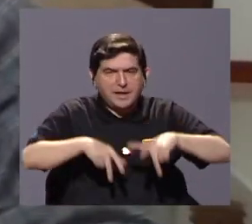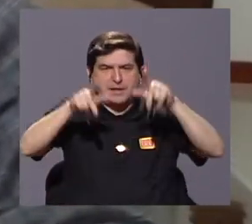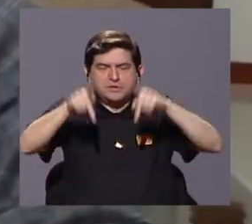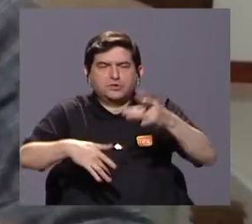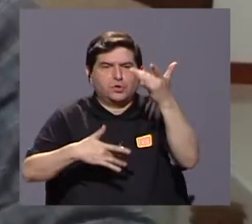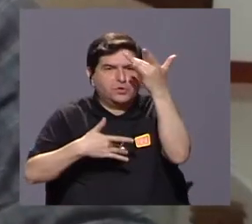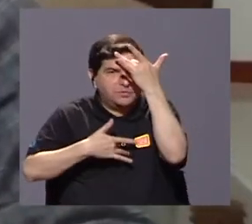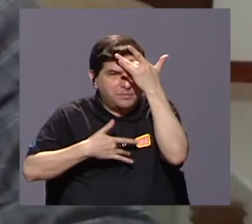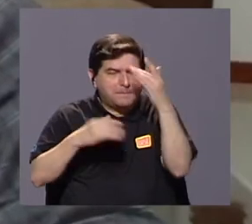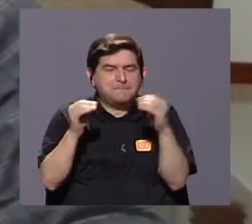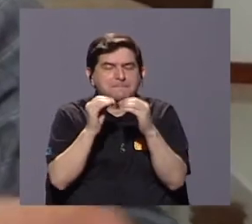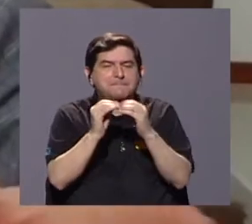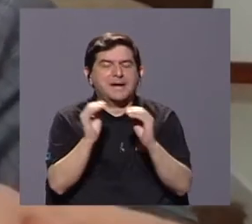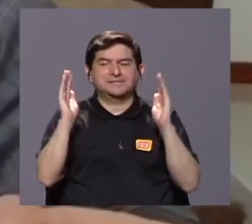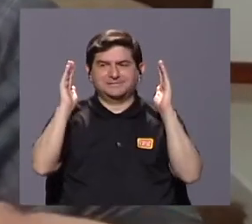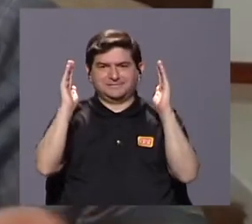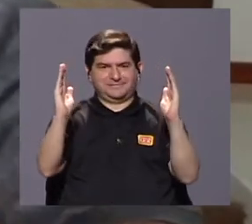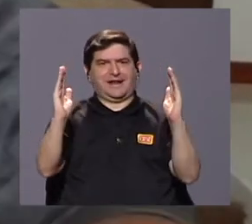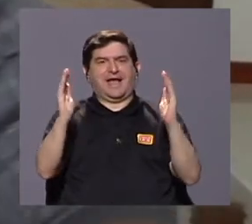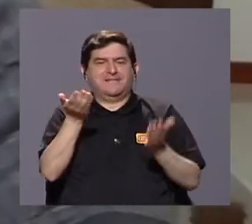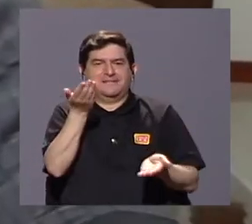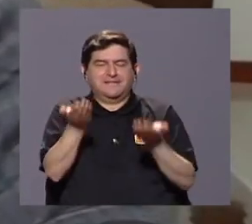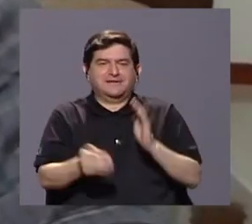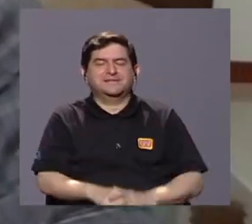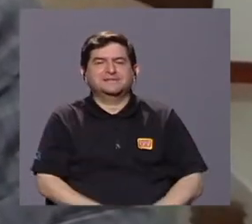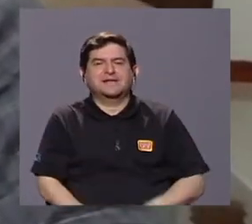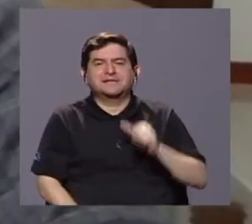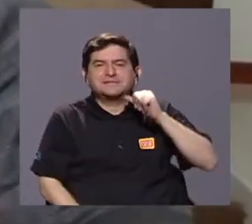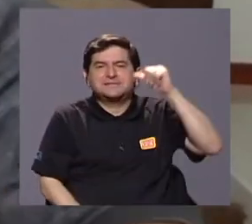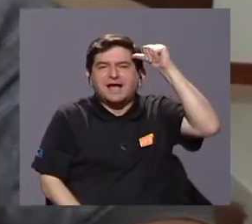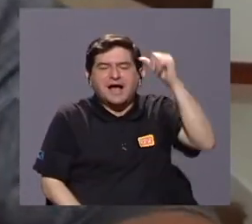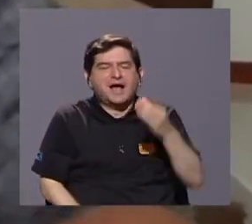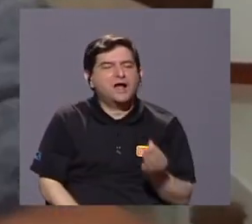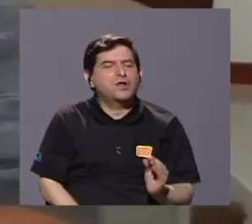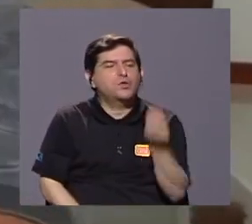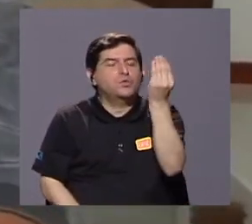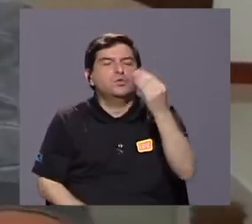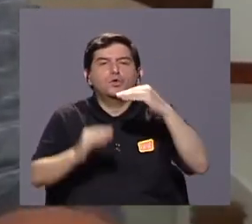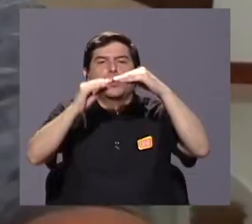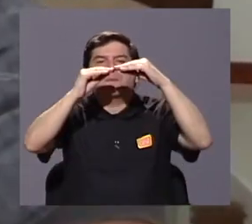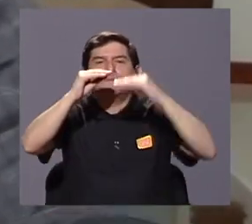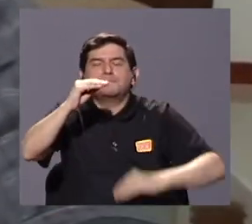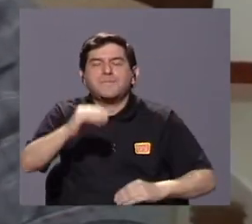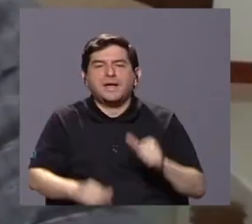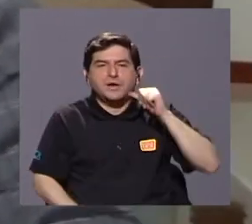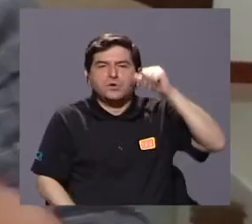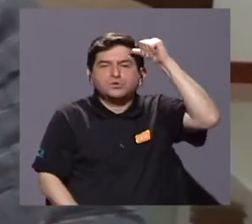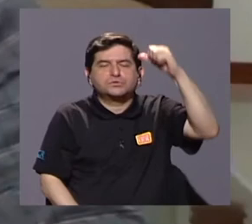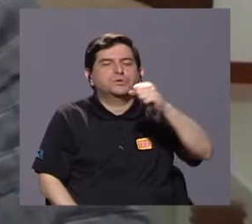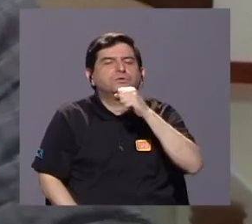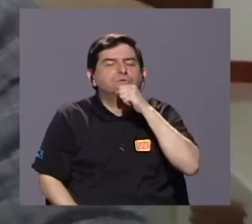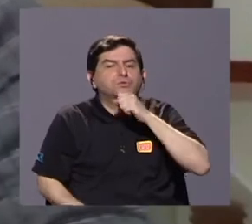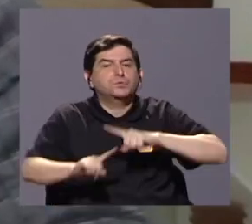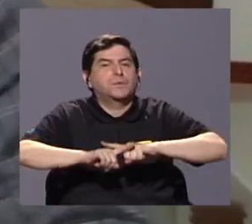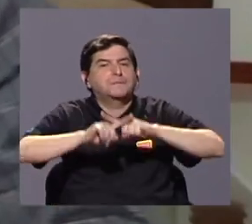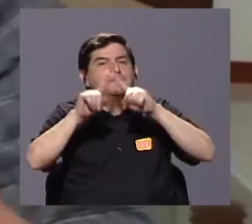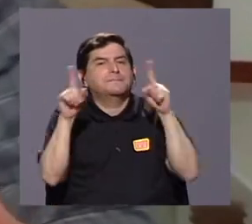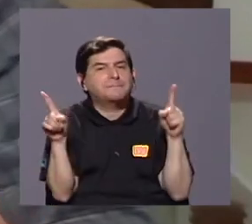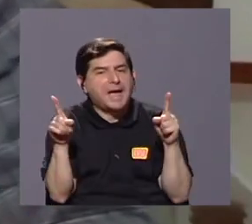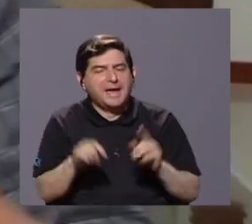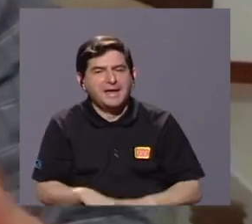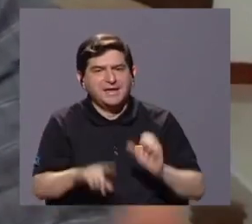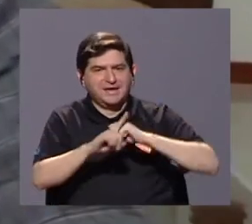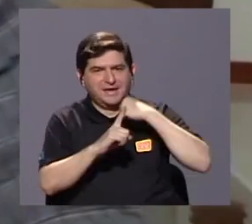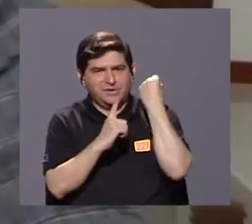personas enfermas es más grande en los adultos jóvenes y menos en los adultos mayores. Sin embargo, es